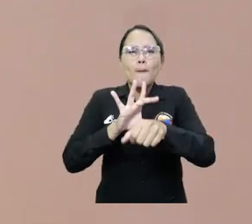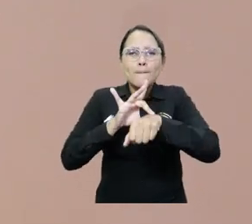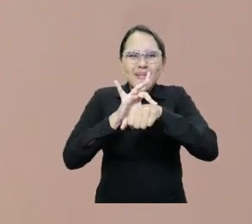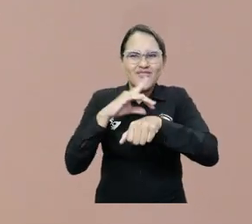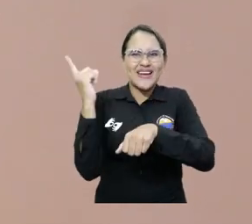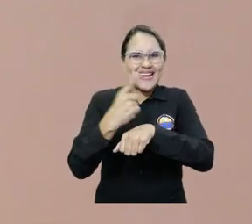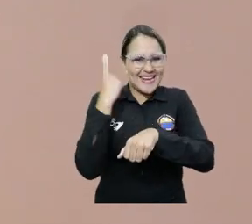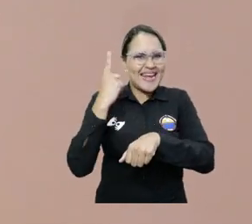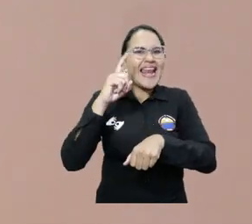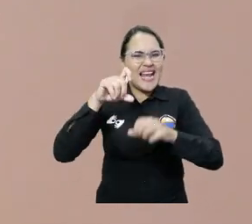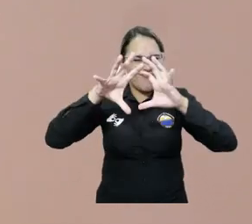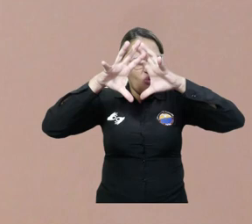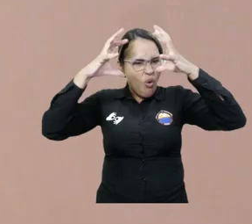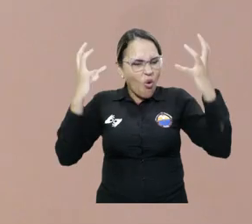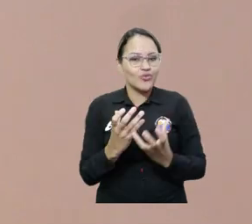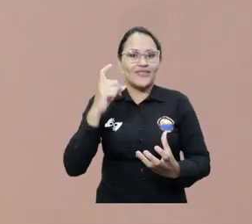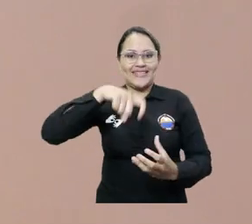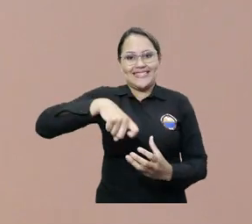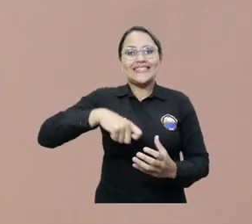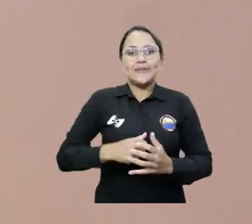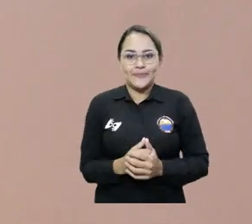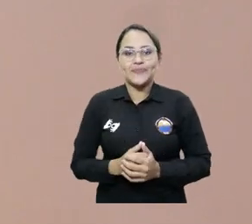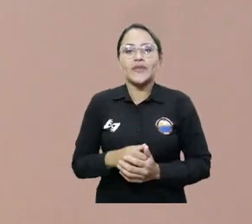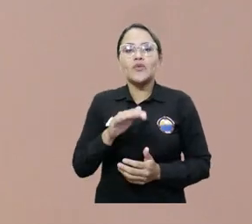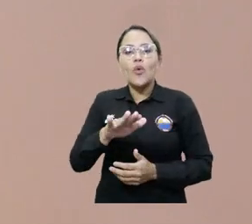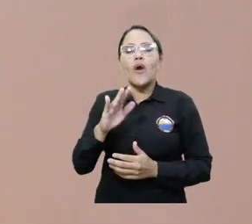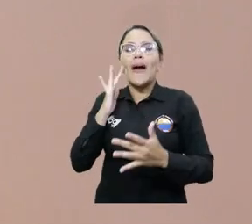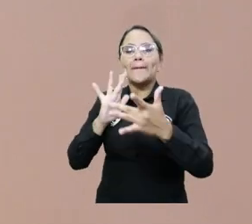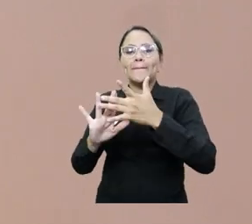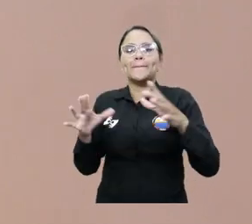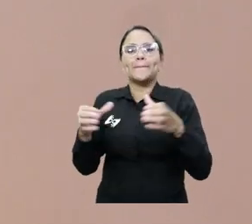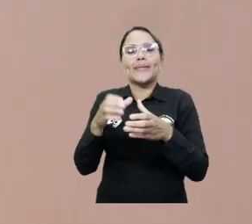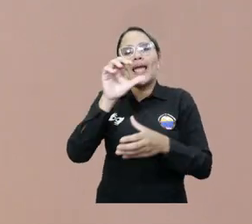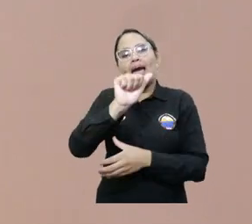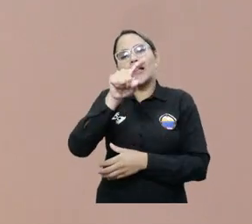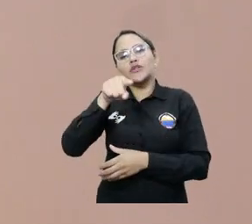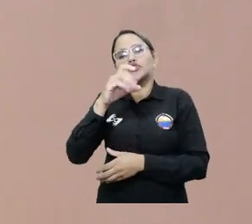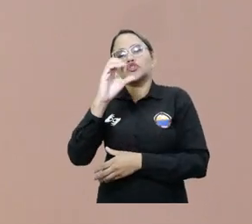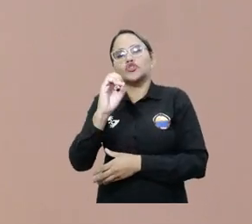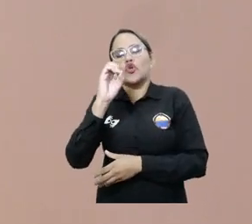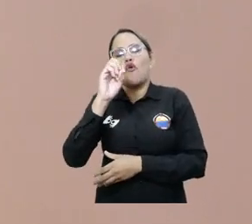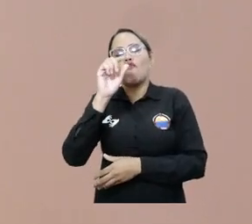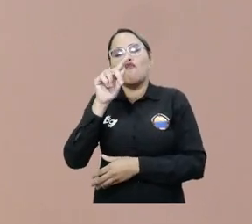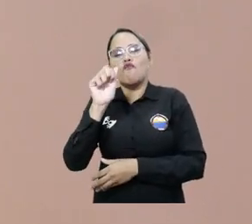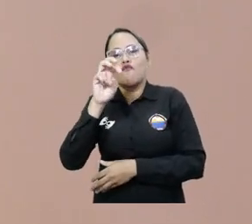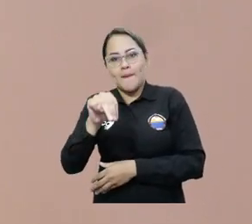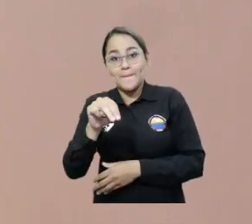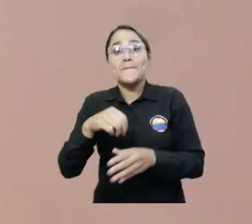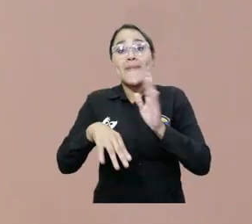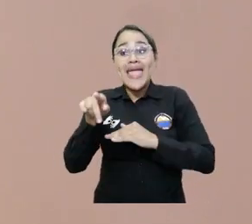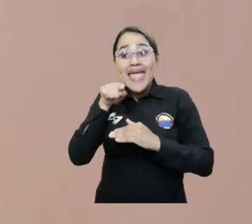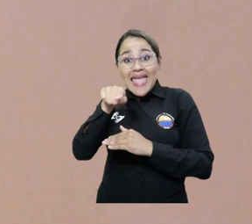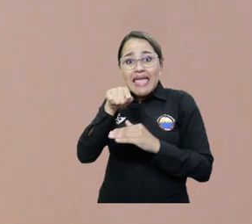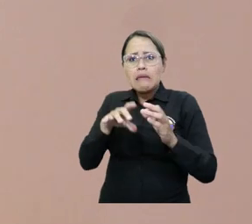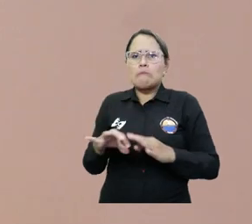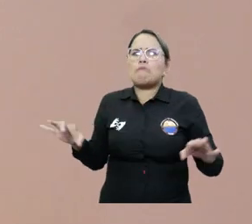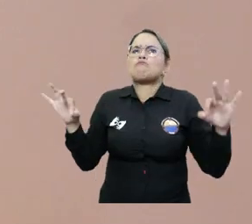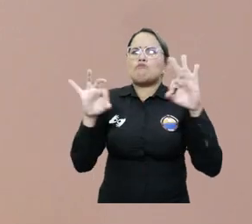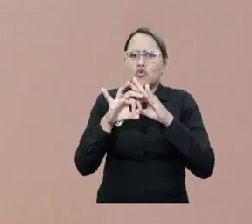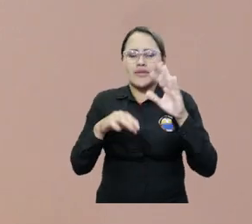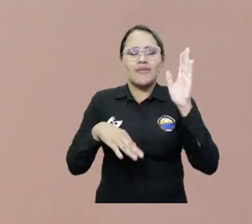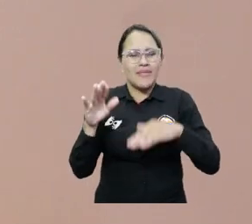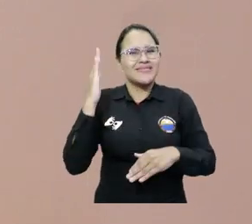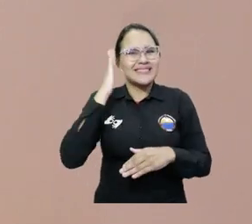nuestro país por ASCOFAME. Nosotros hemos pensado que además de las ciencias básicas, de las